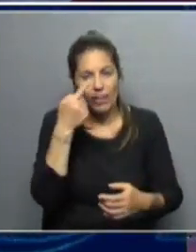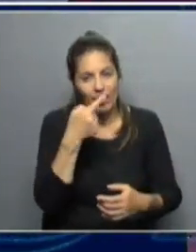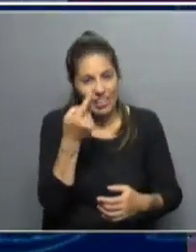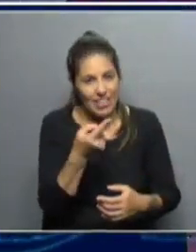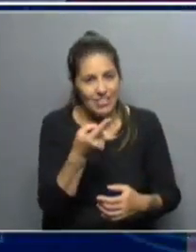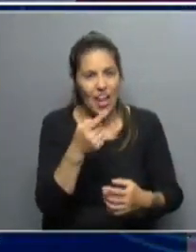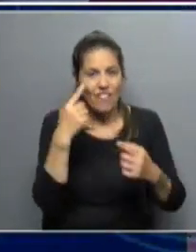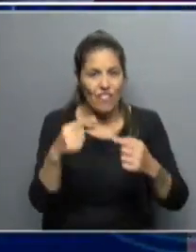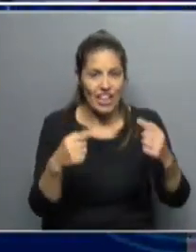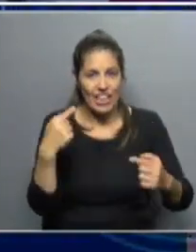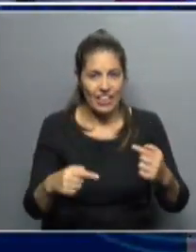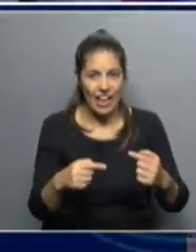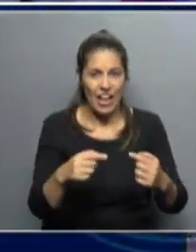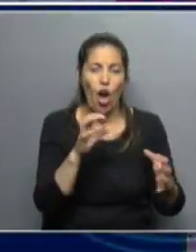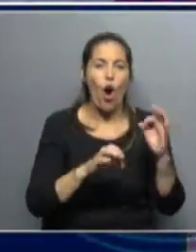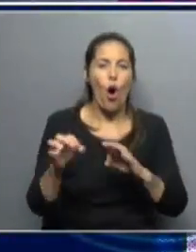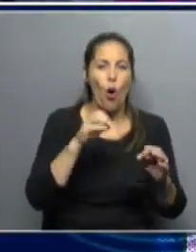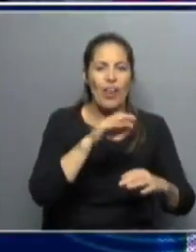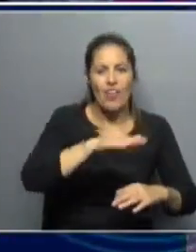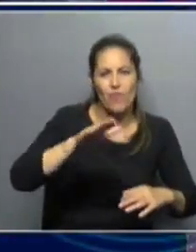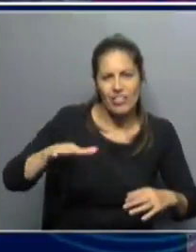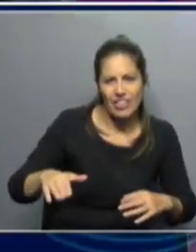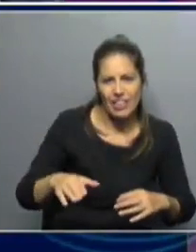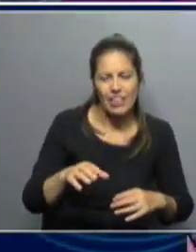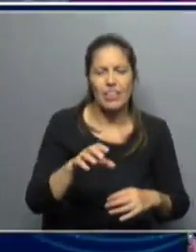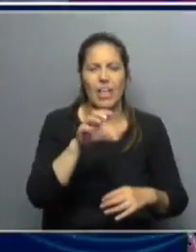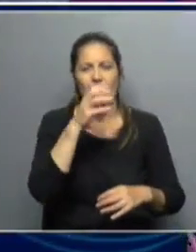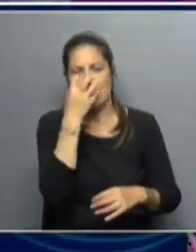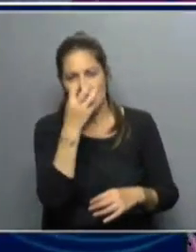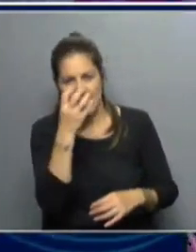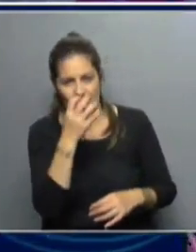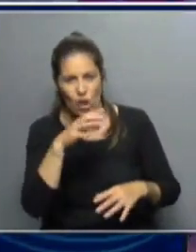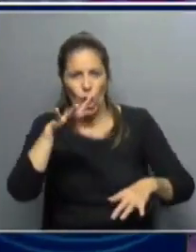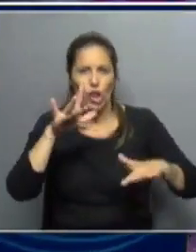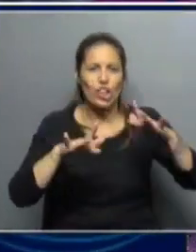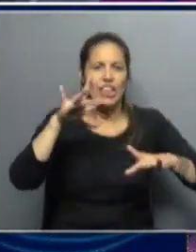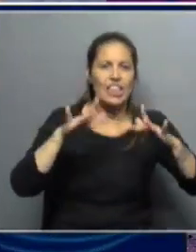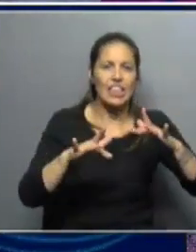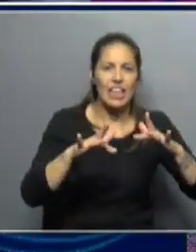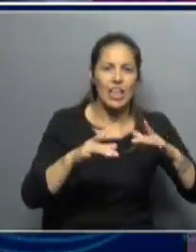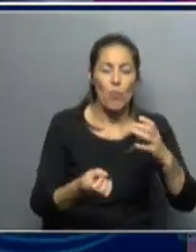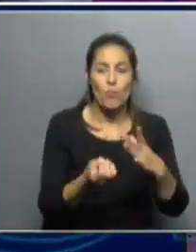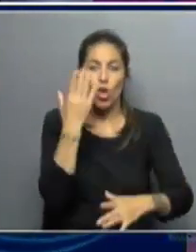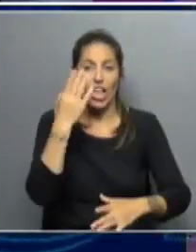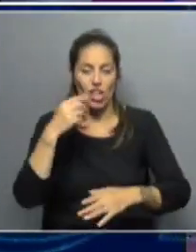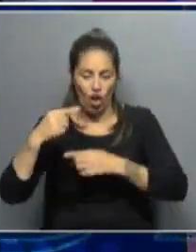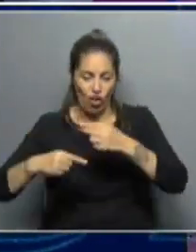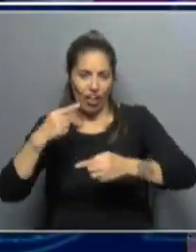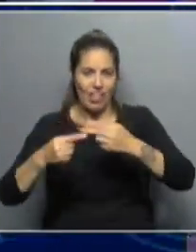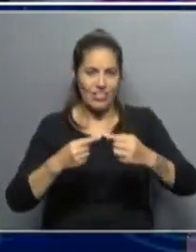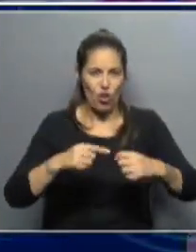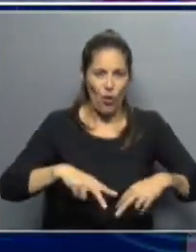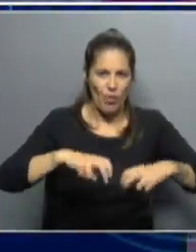infantil. Sí. Hay otra obra de teatro circo, títeres, teatro moderno, clásico,